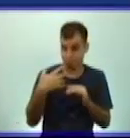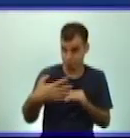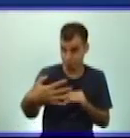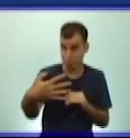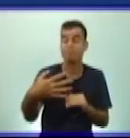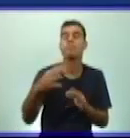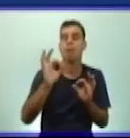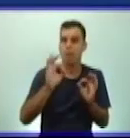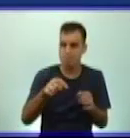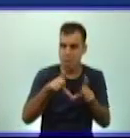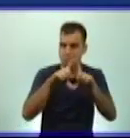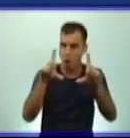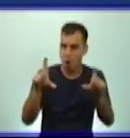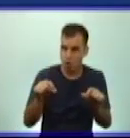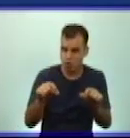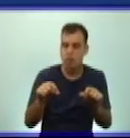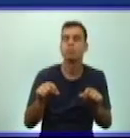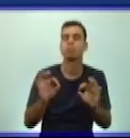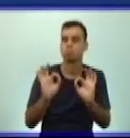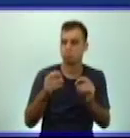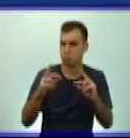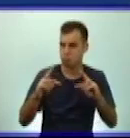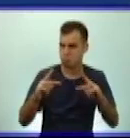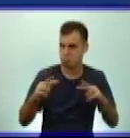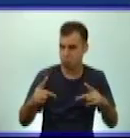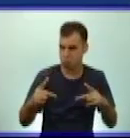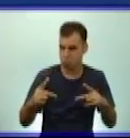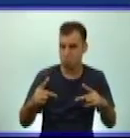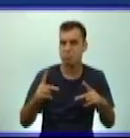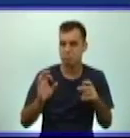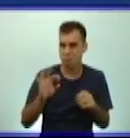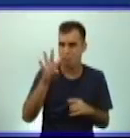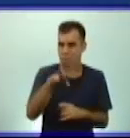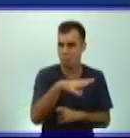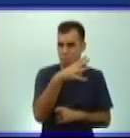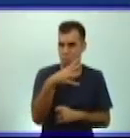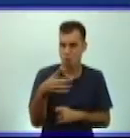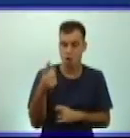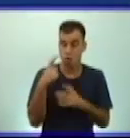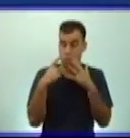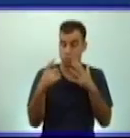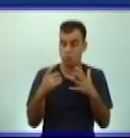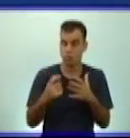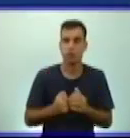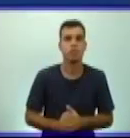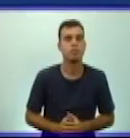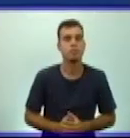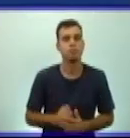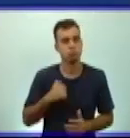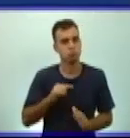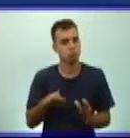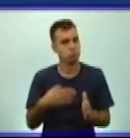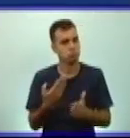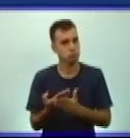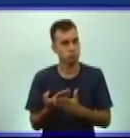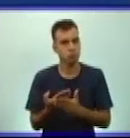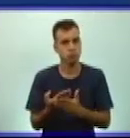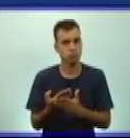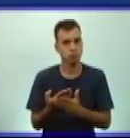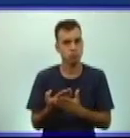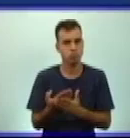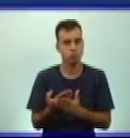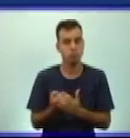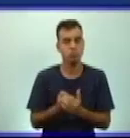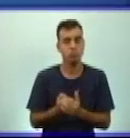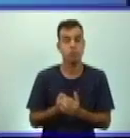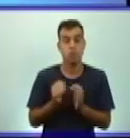más este concepto, el concepto de este modelo físico tan importante. Yo les propongo que junto con